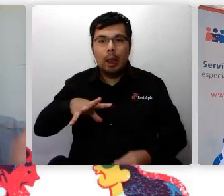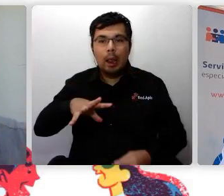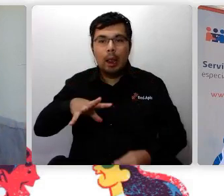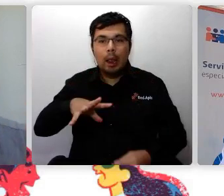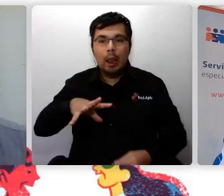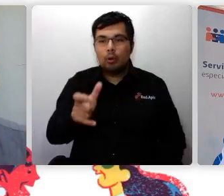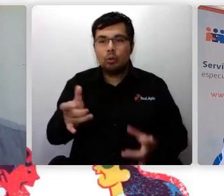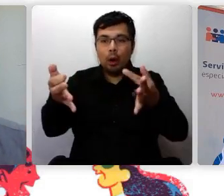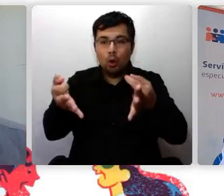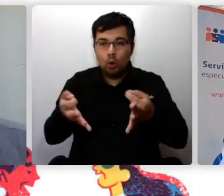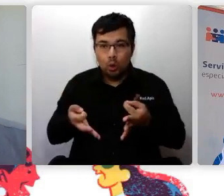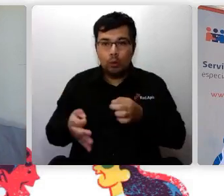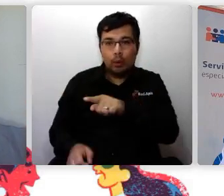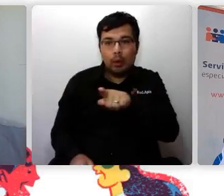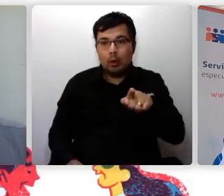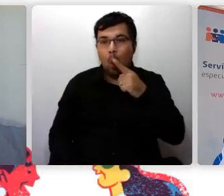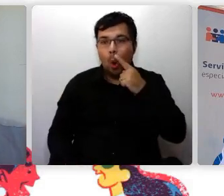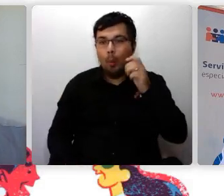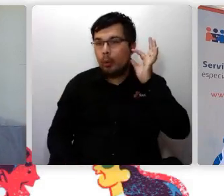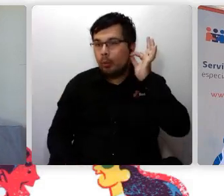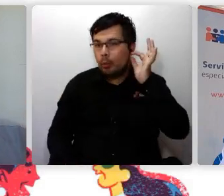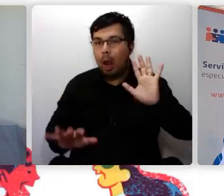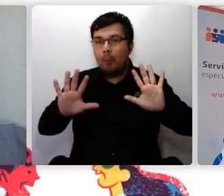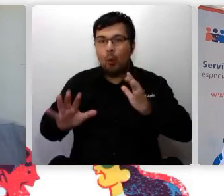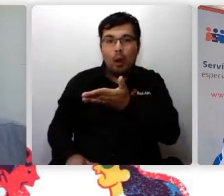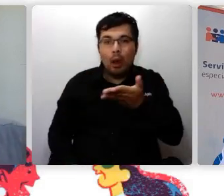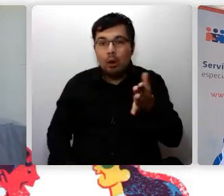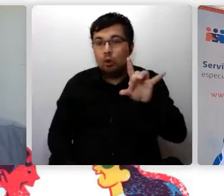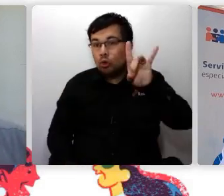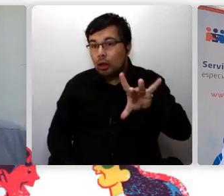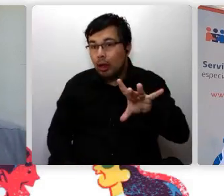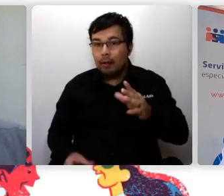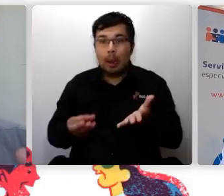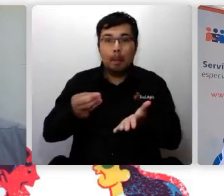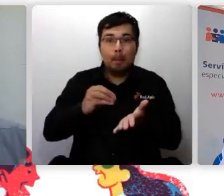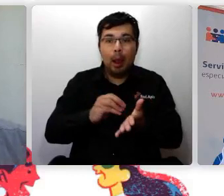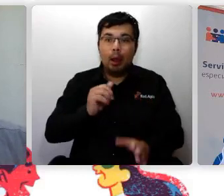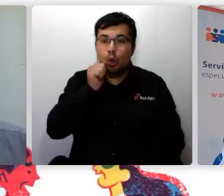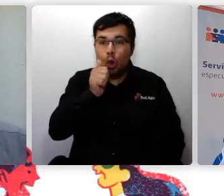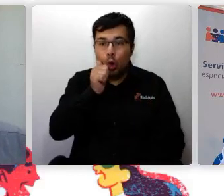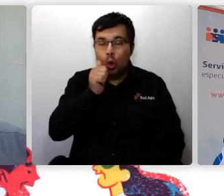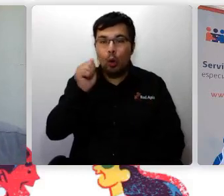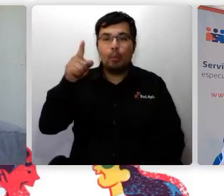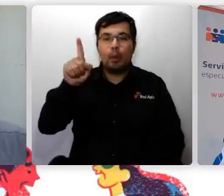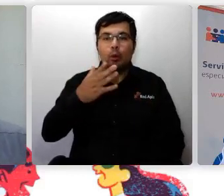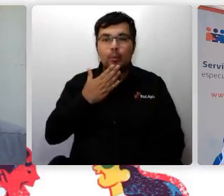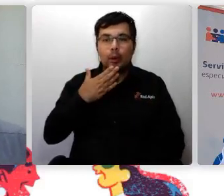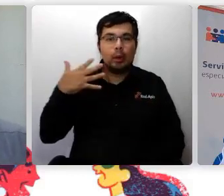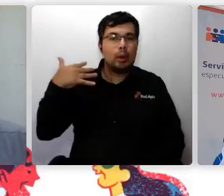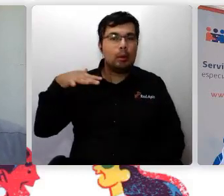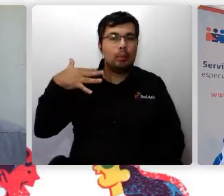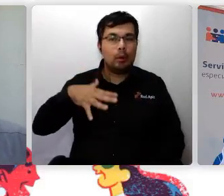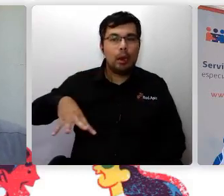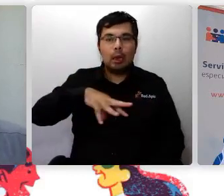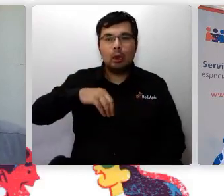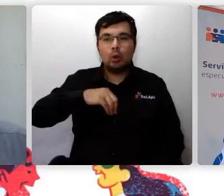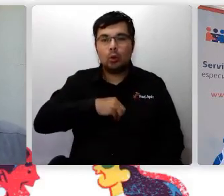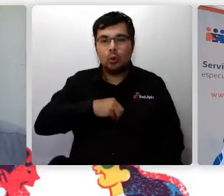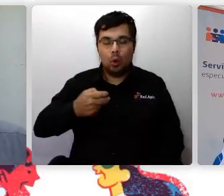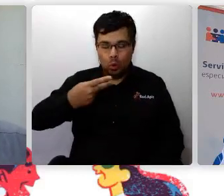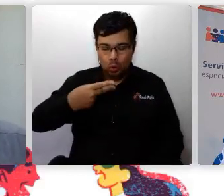finalmente lo más probable es que están mucho más al dedo, ¿no? Y al día a día. Pero también es importante que también nosotros, como dueños de